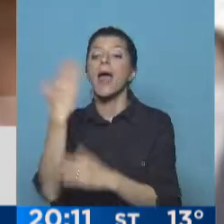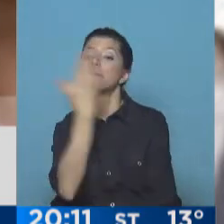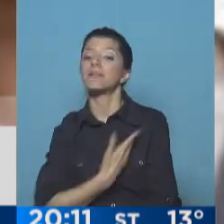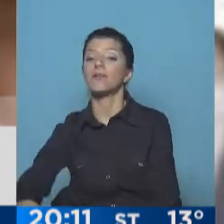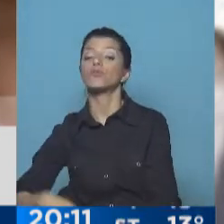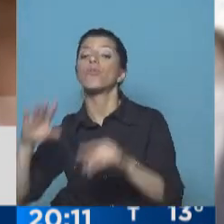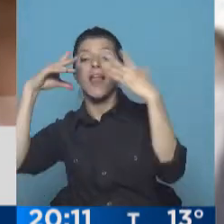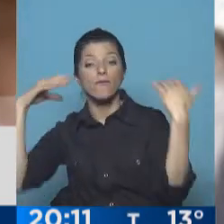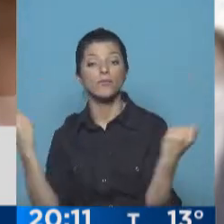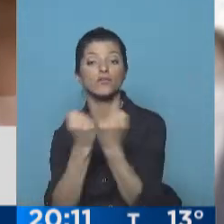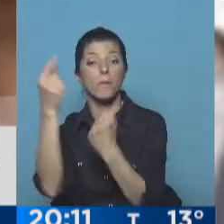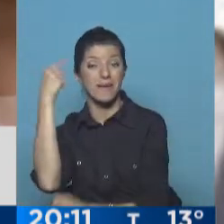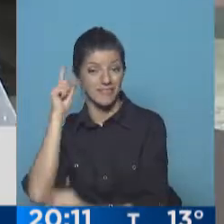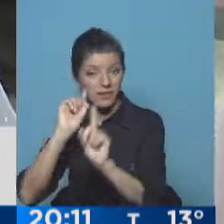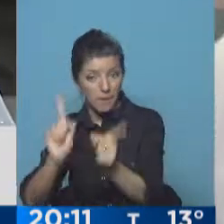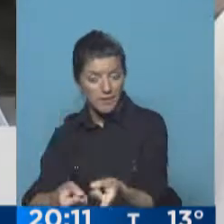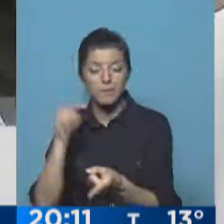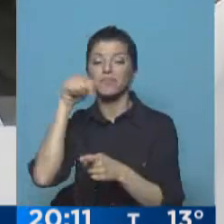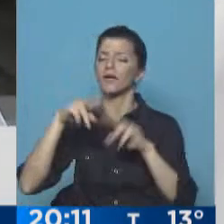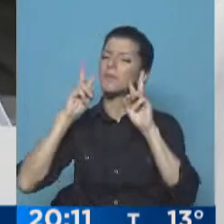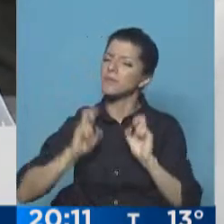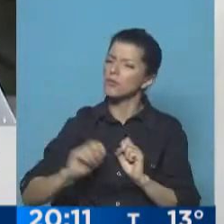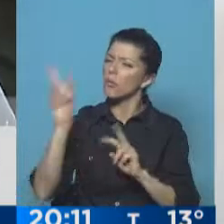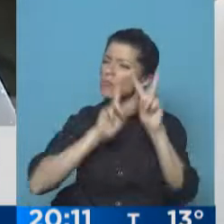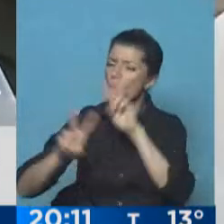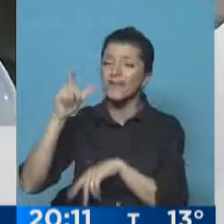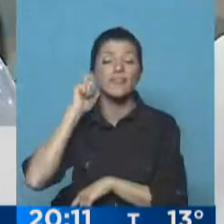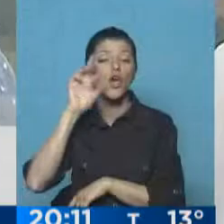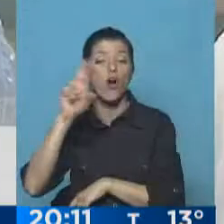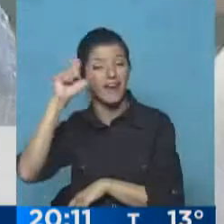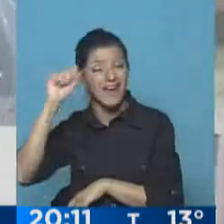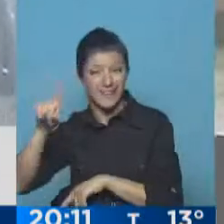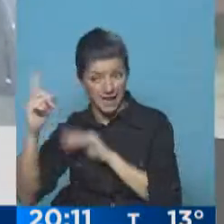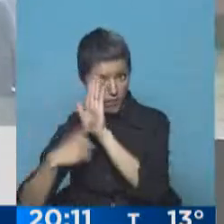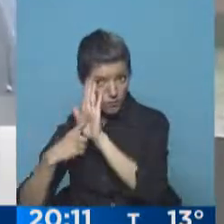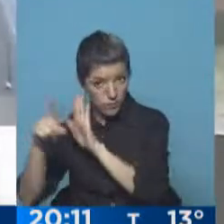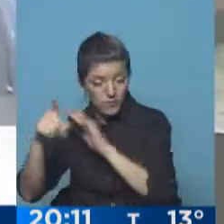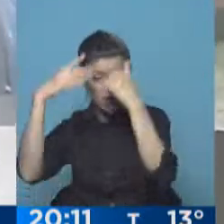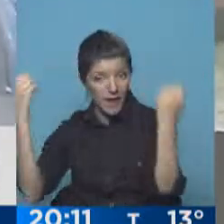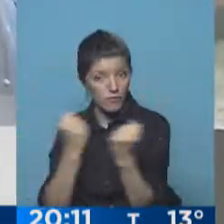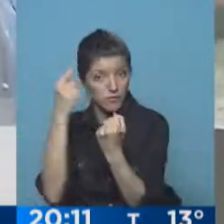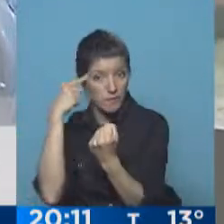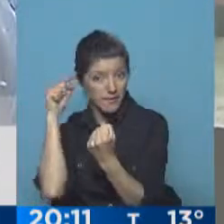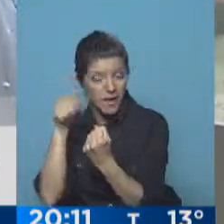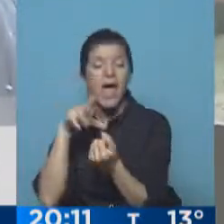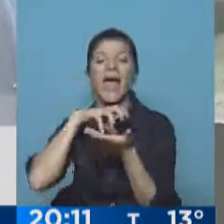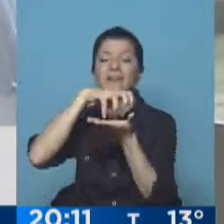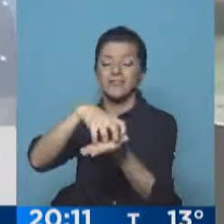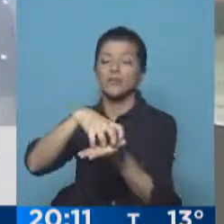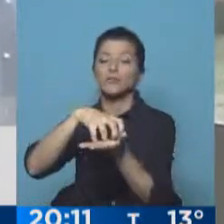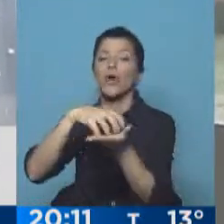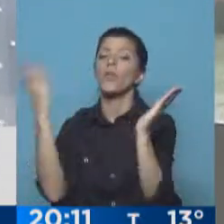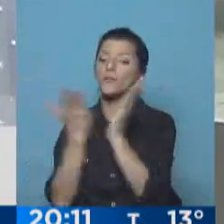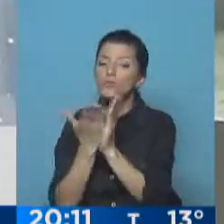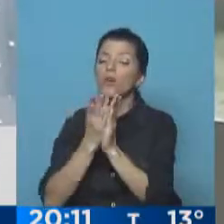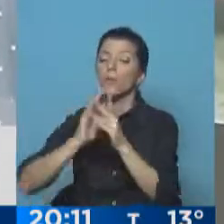Pensar, Mateo Goretti. La investigación pretende determinar si Goretti utilizó a la Fundación Centro de Estudios Políticas Públicas Aplicadas,